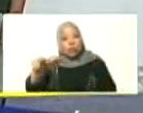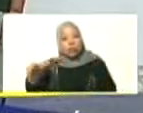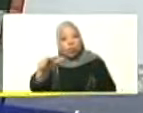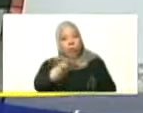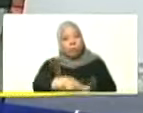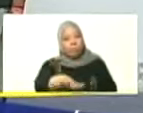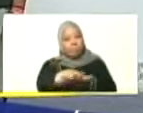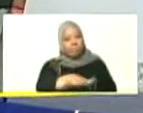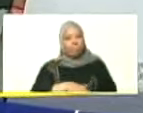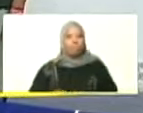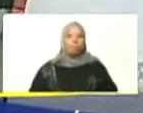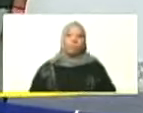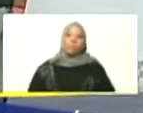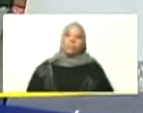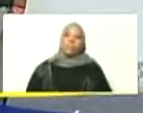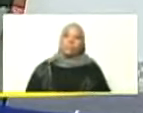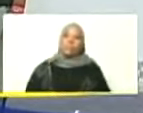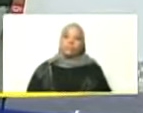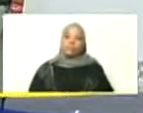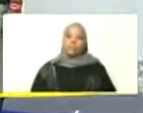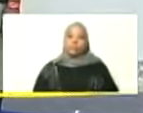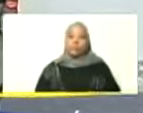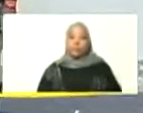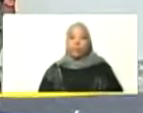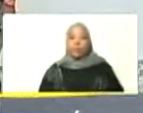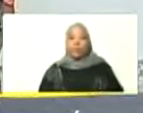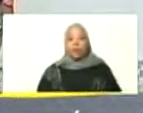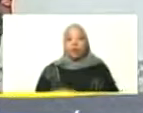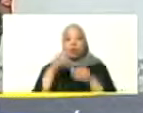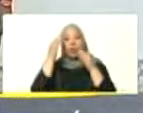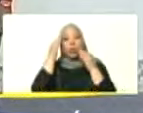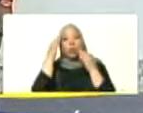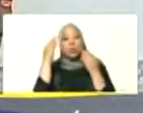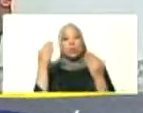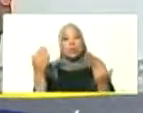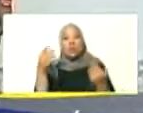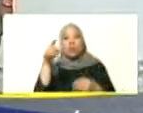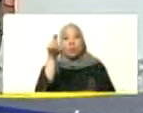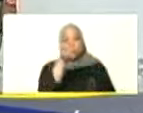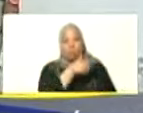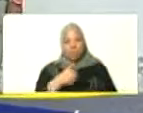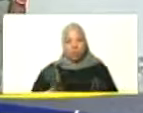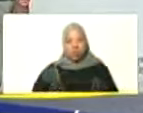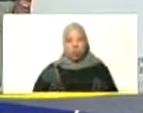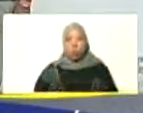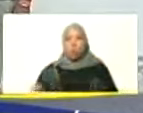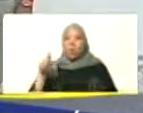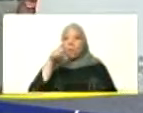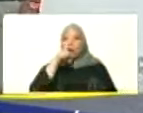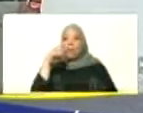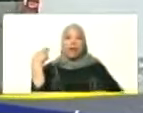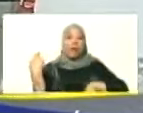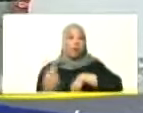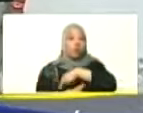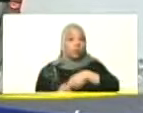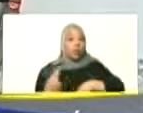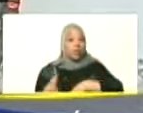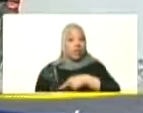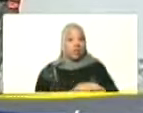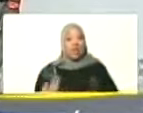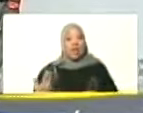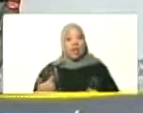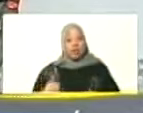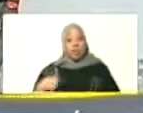es, vicepresidenta. Un saludo, presidente revolucionario, combativo, desde acá, desde nuestra parroquia La